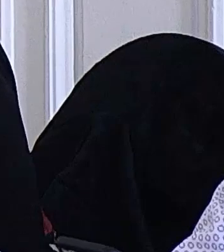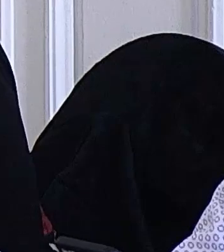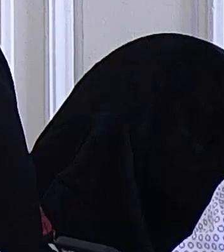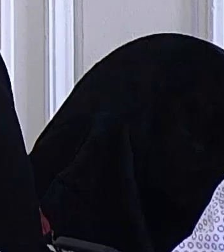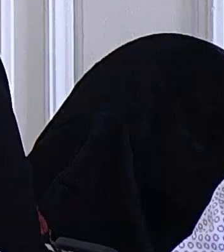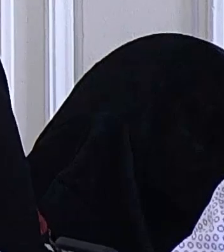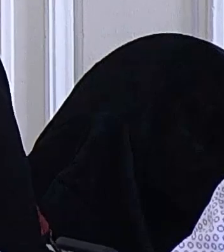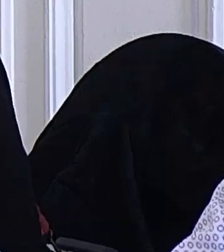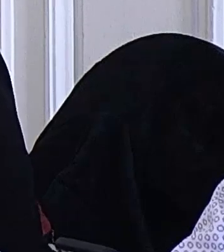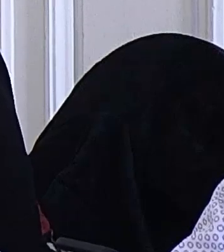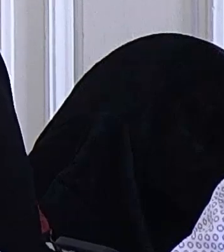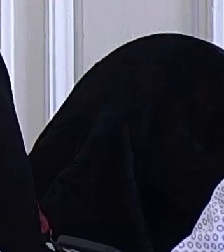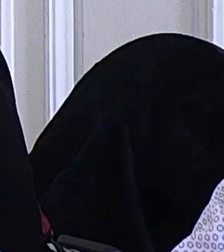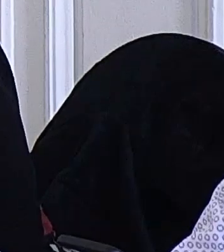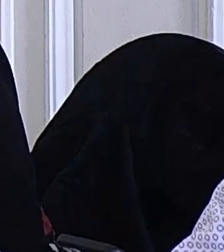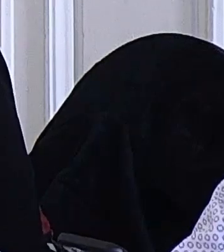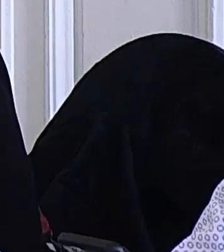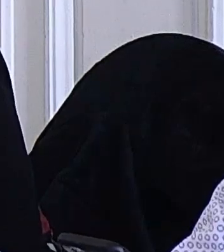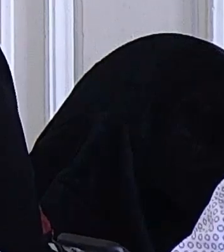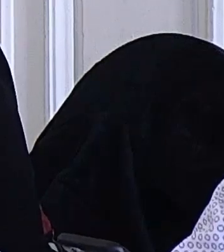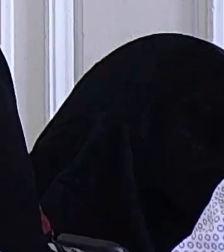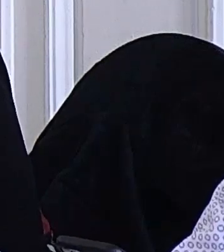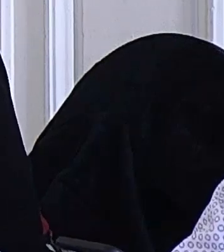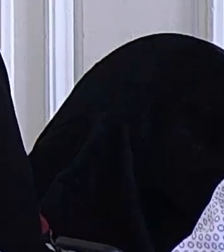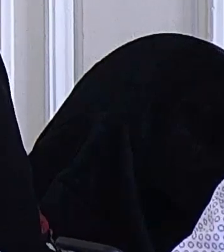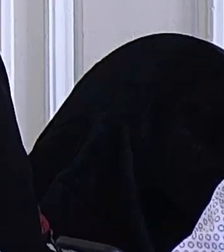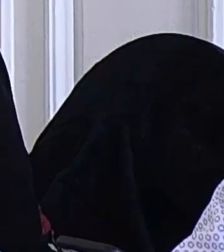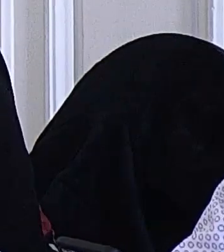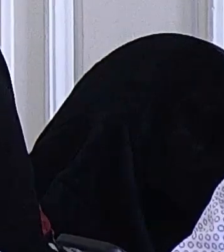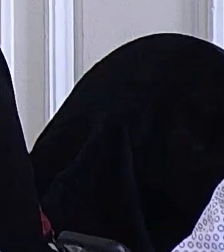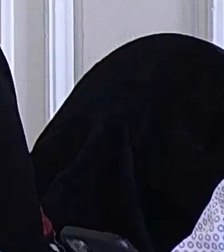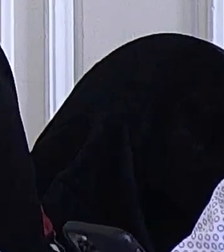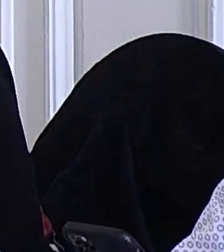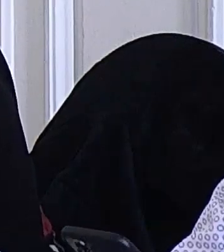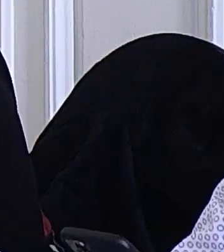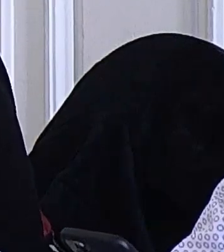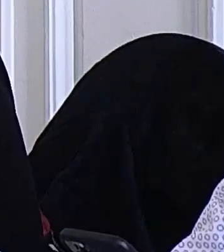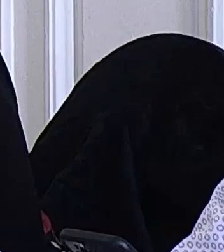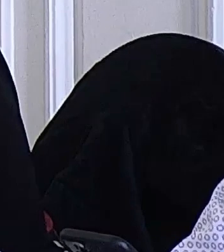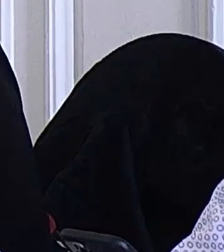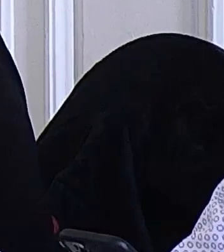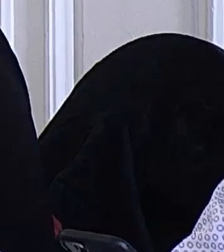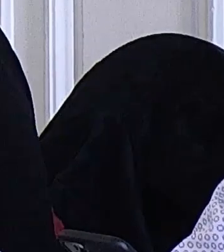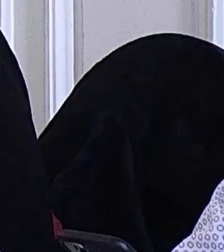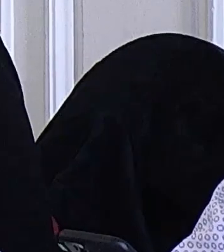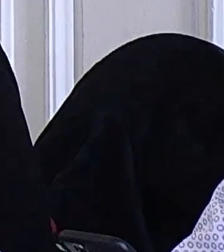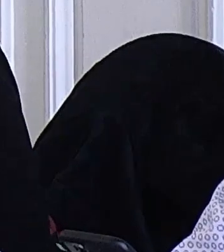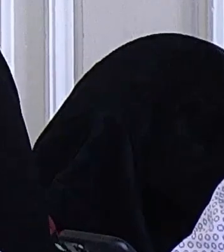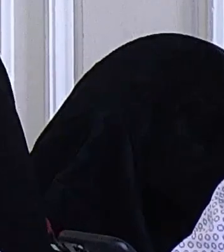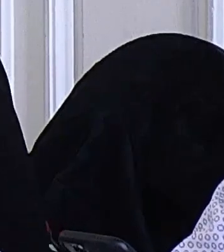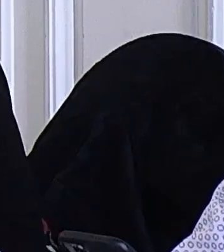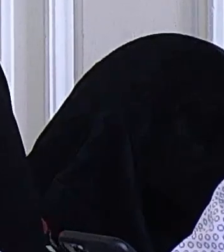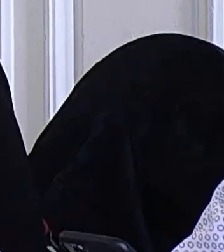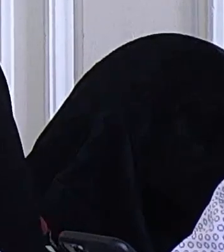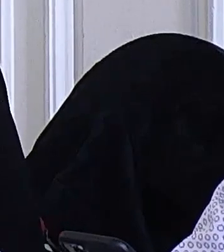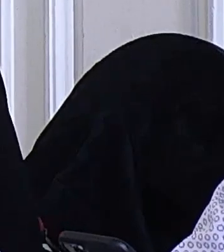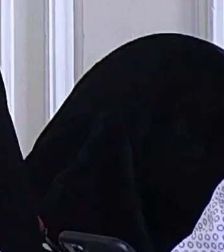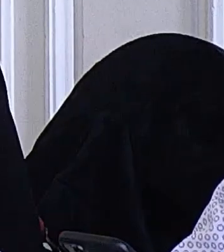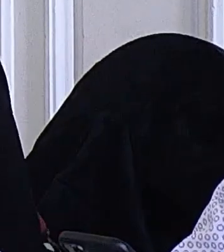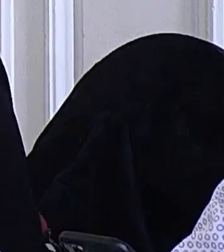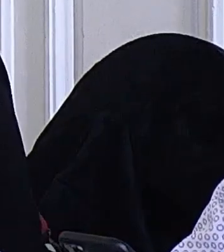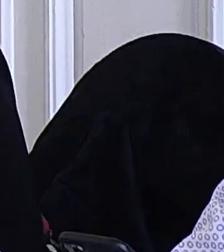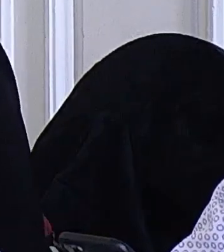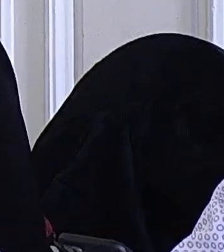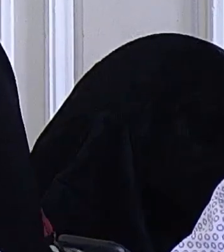memoria es una constante exigencia de verdad, pero también un canal para el cual fluyen heridas del pasado